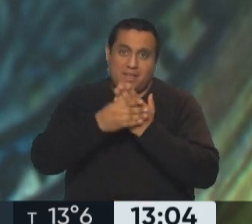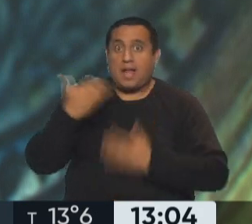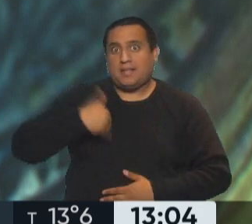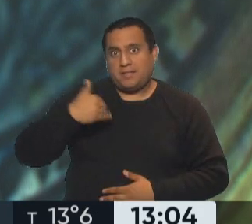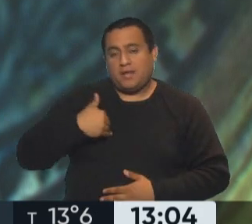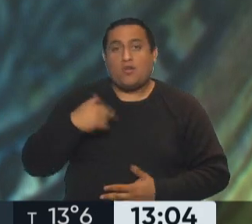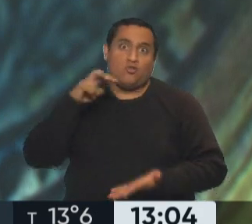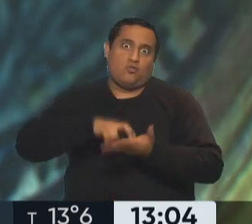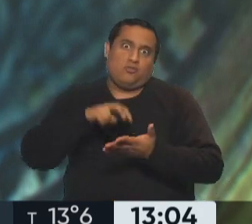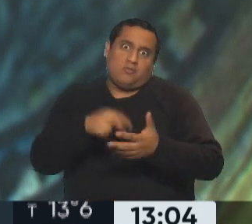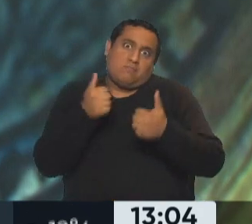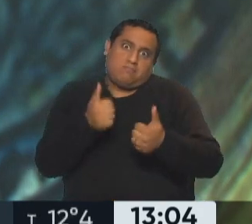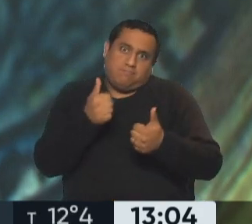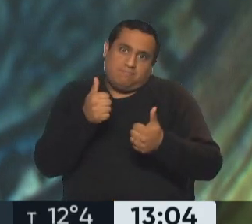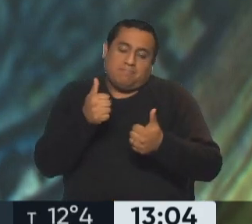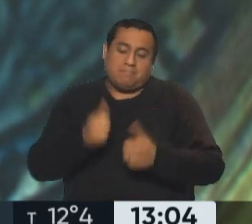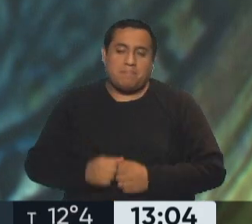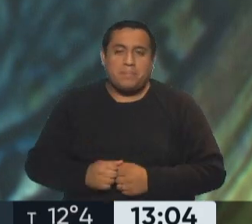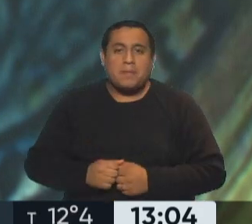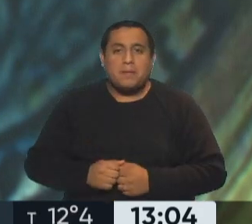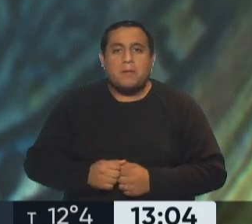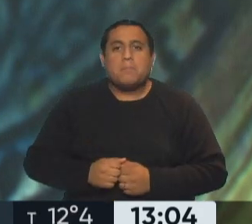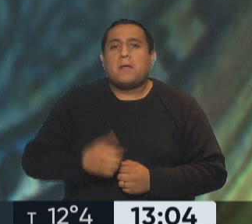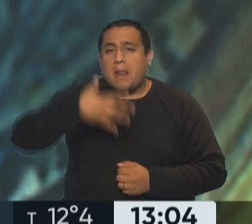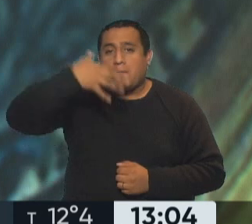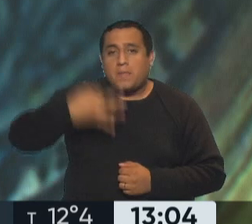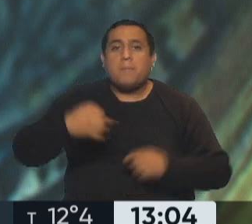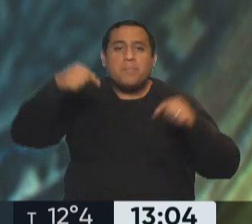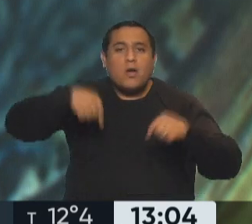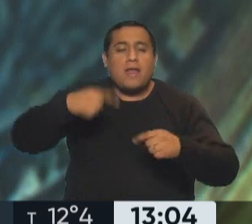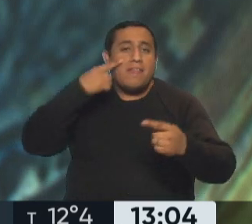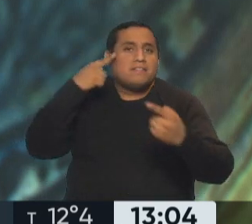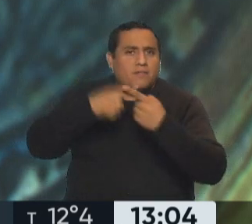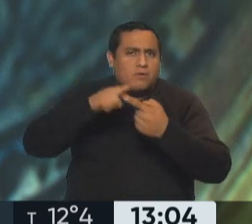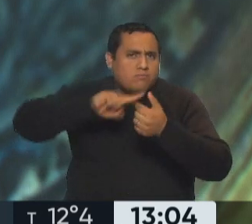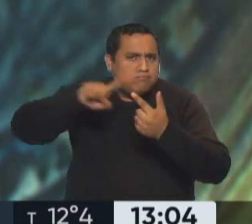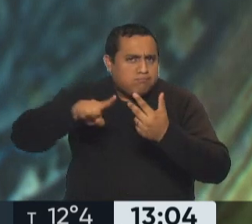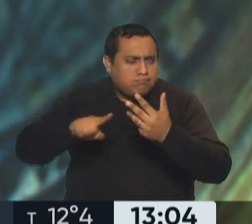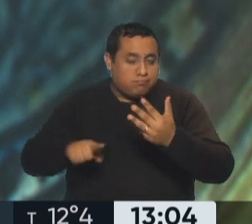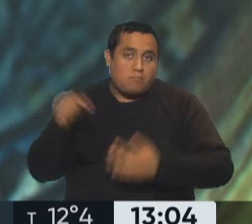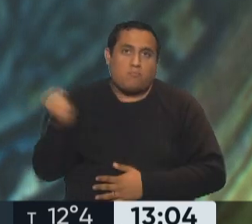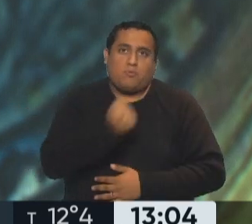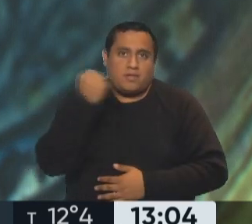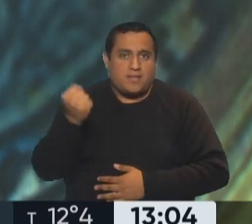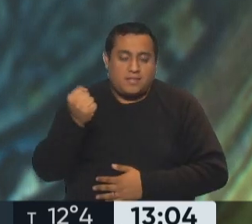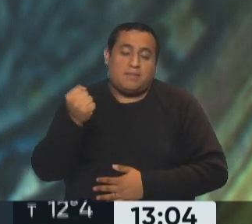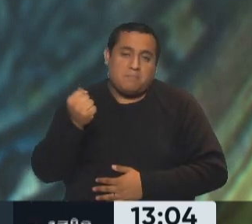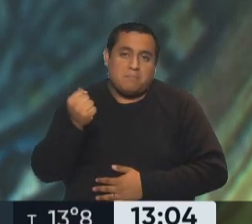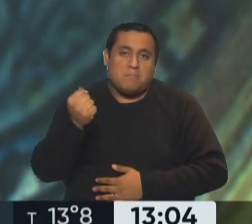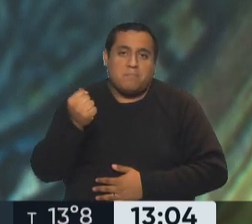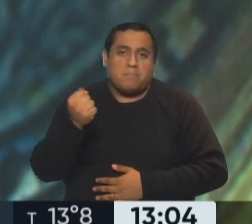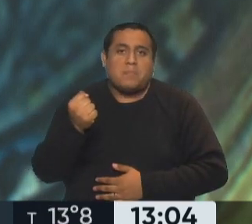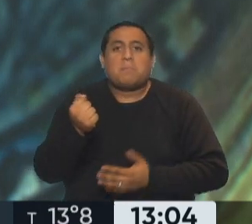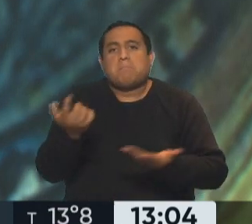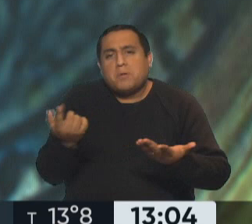gran noticia desde esa perspectiva desde ya. Y la verdad es que se abren una serie de desafíos muy importantes para esta nueva gestión.